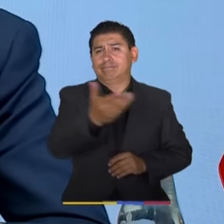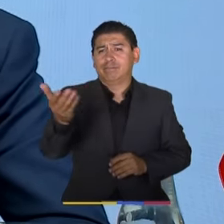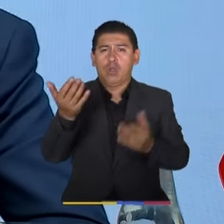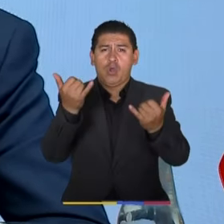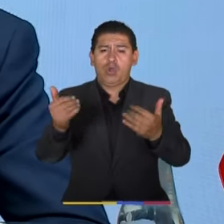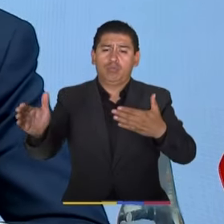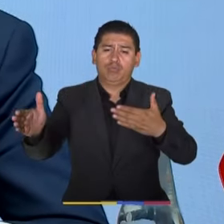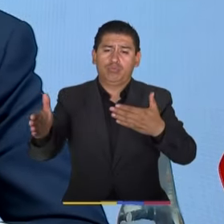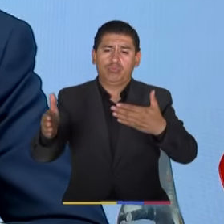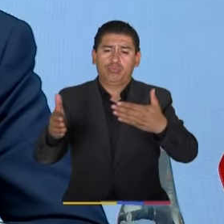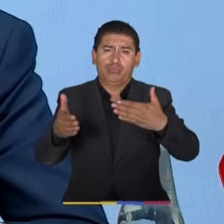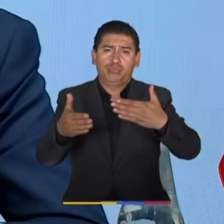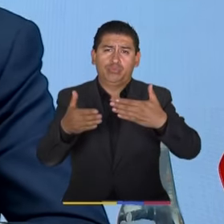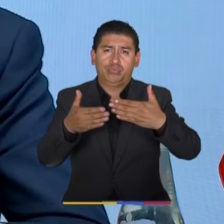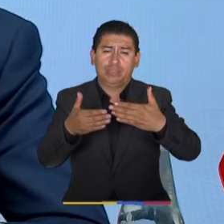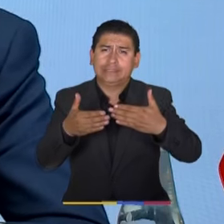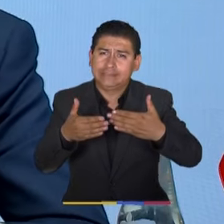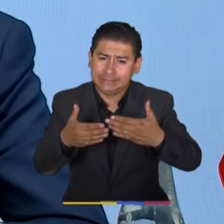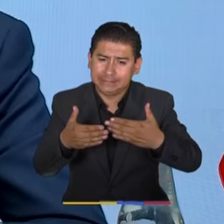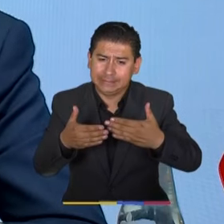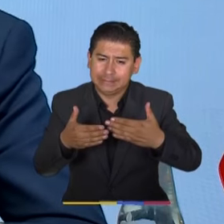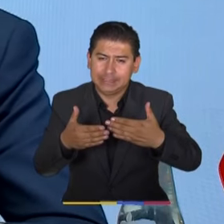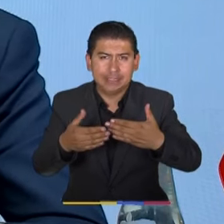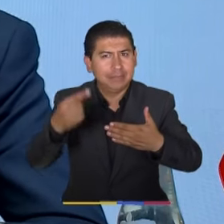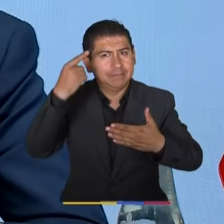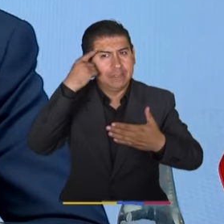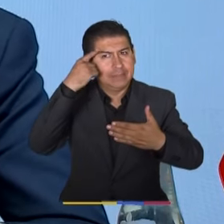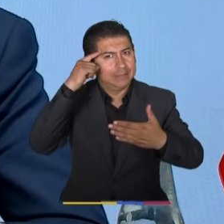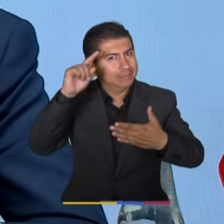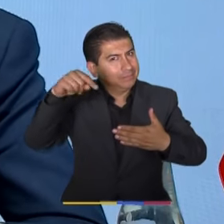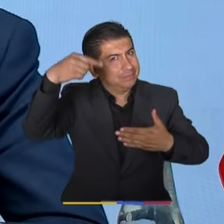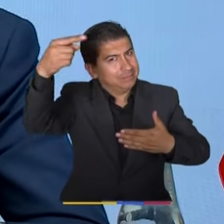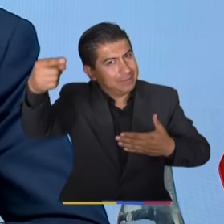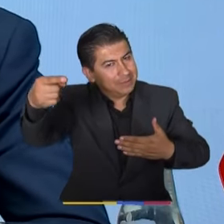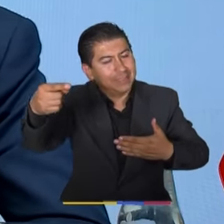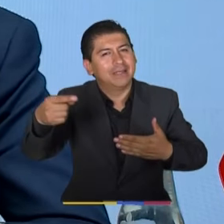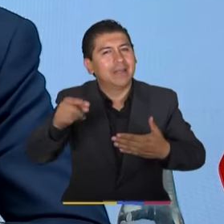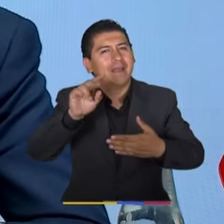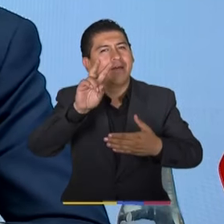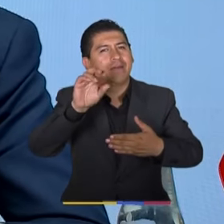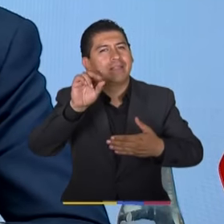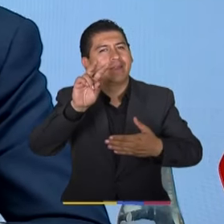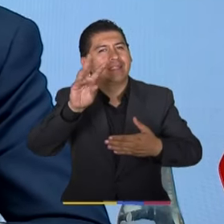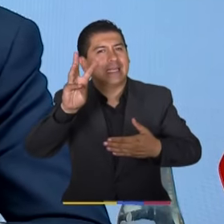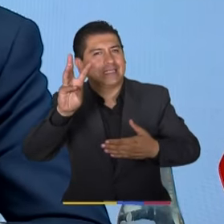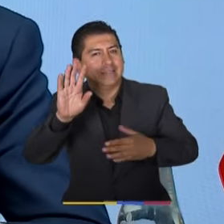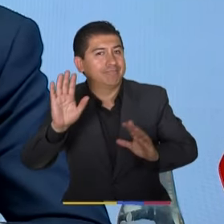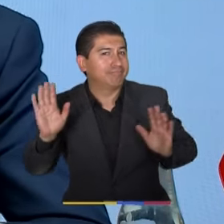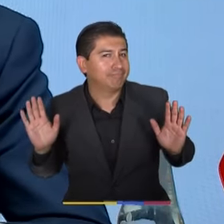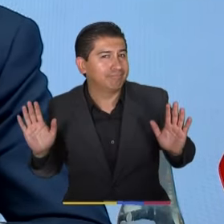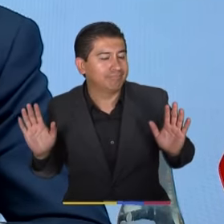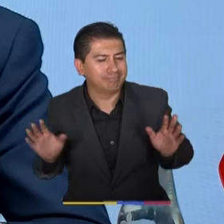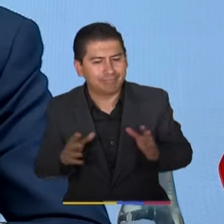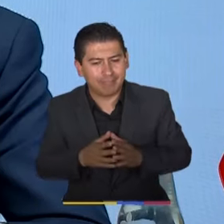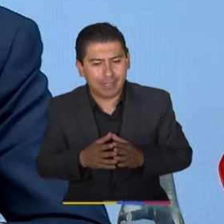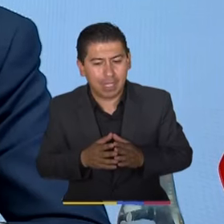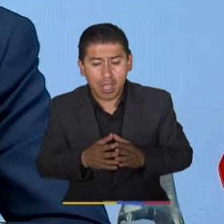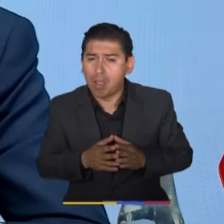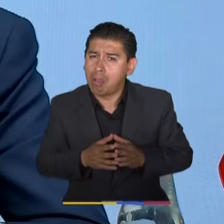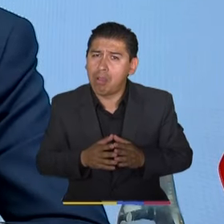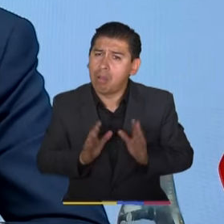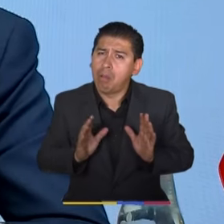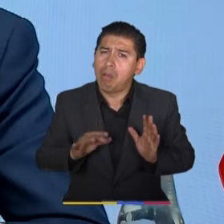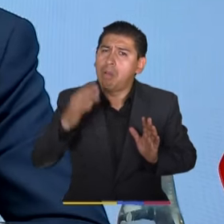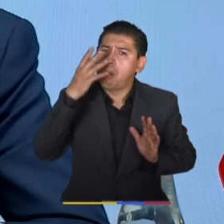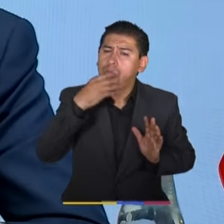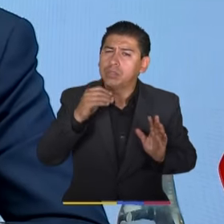clausura de esta cumbre nos lleva inevitablemente a fijar la mirada en la siguiente, la de 2026. Será muy simbólica al ser